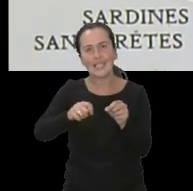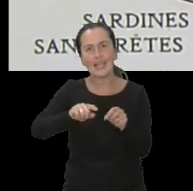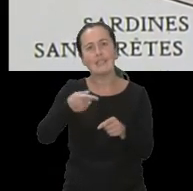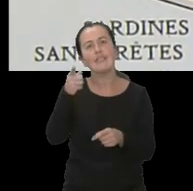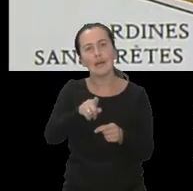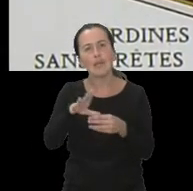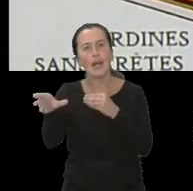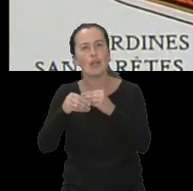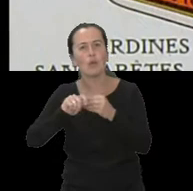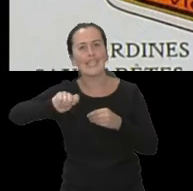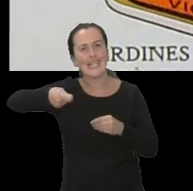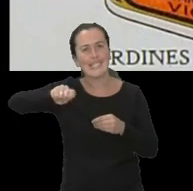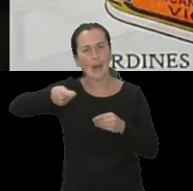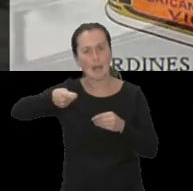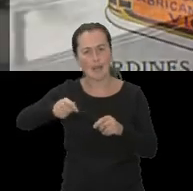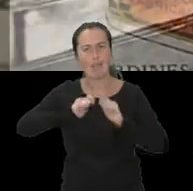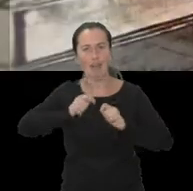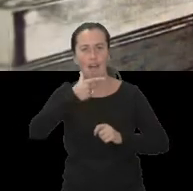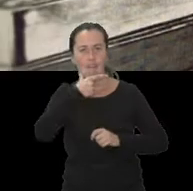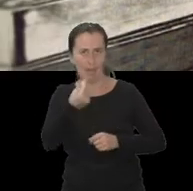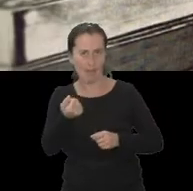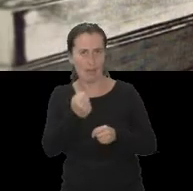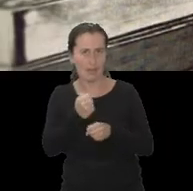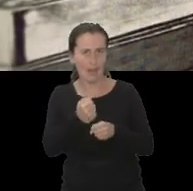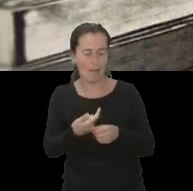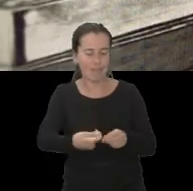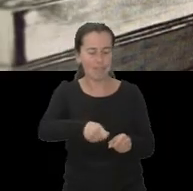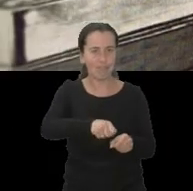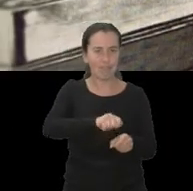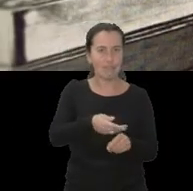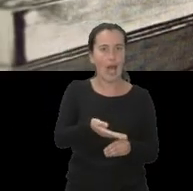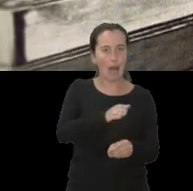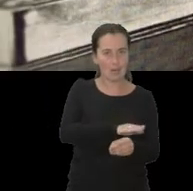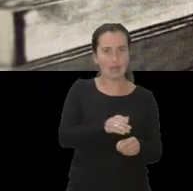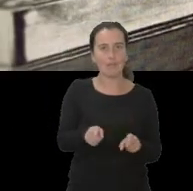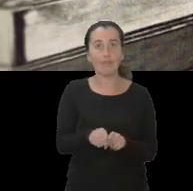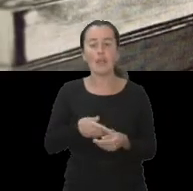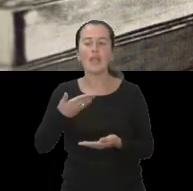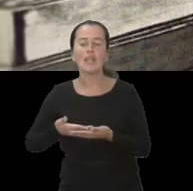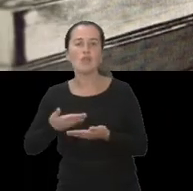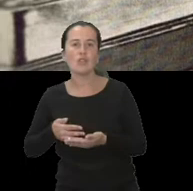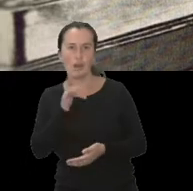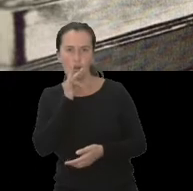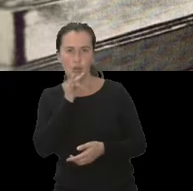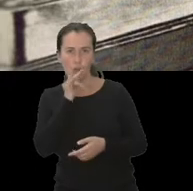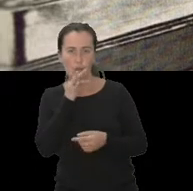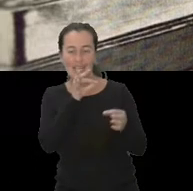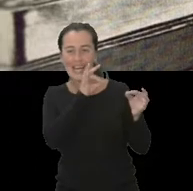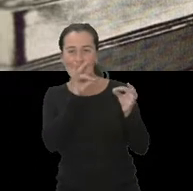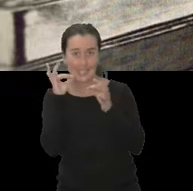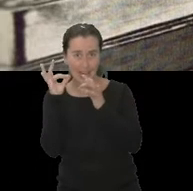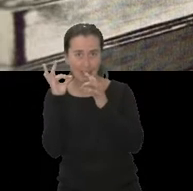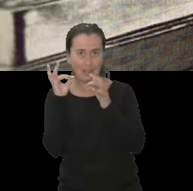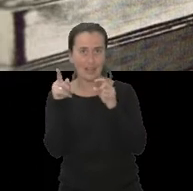una llave que simplifica la tarea. No está demostrado todavía que la conserva de sardina